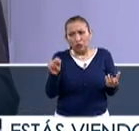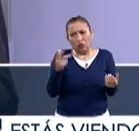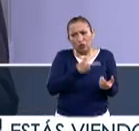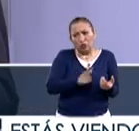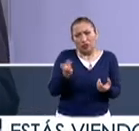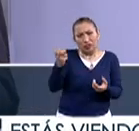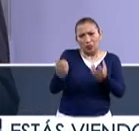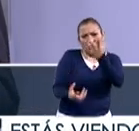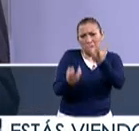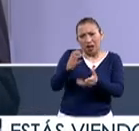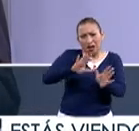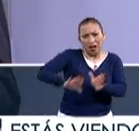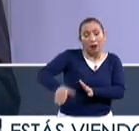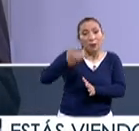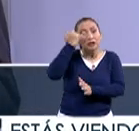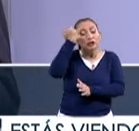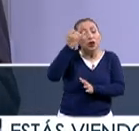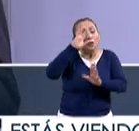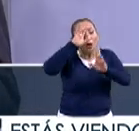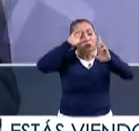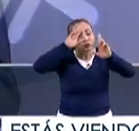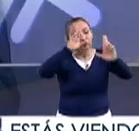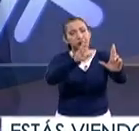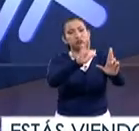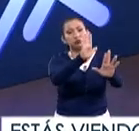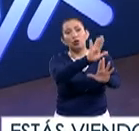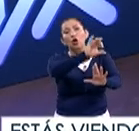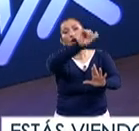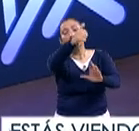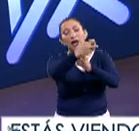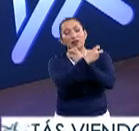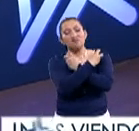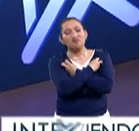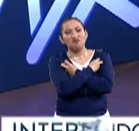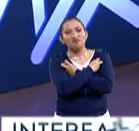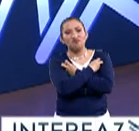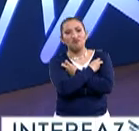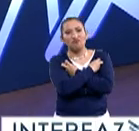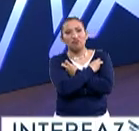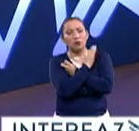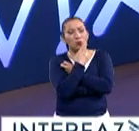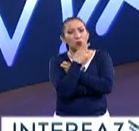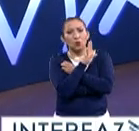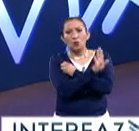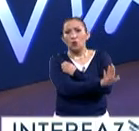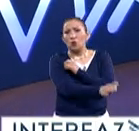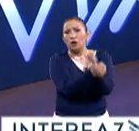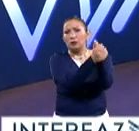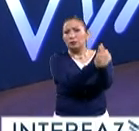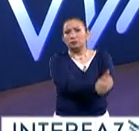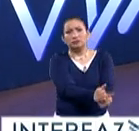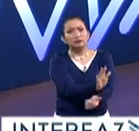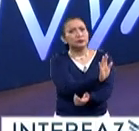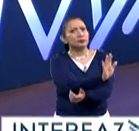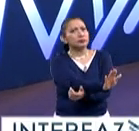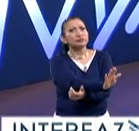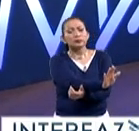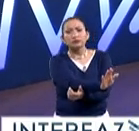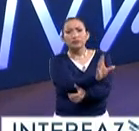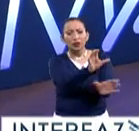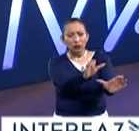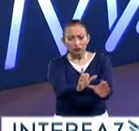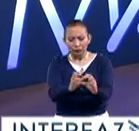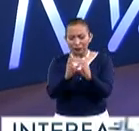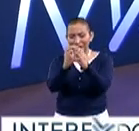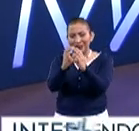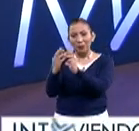entonces ahí es donde se crea un ritual de otra calavera que sigue permaneciendo, como es, entonces